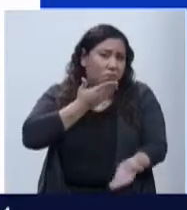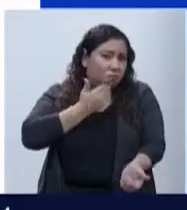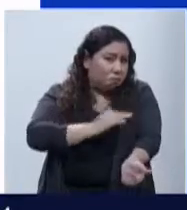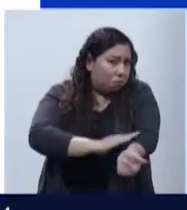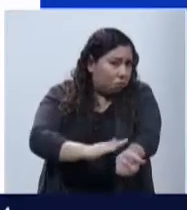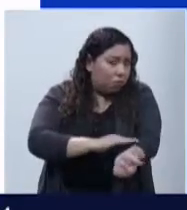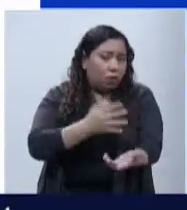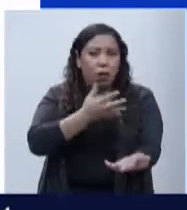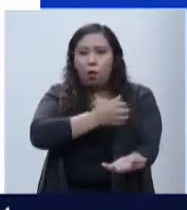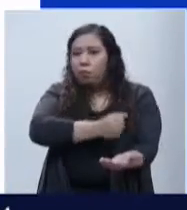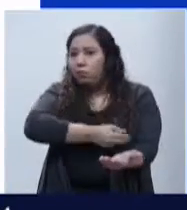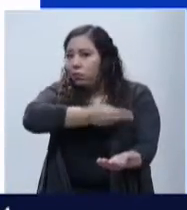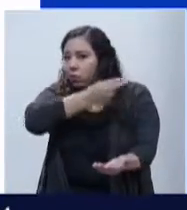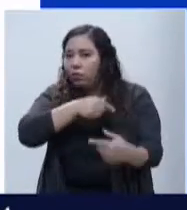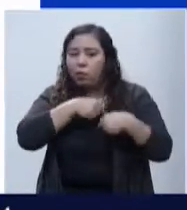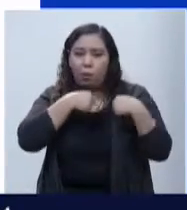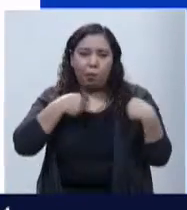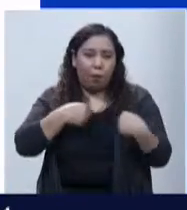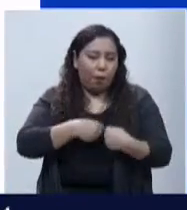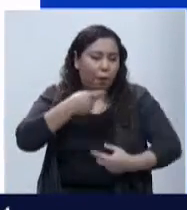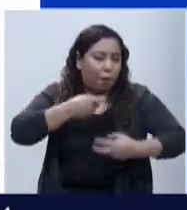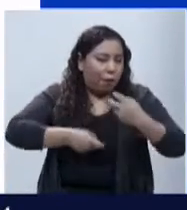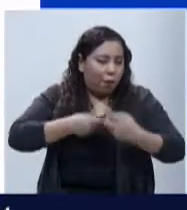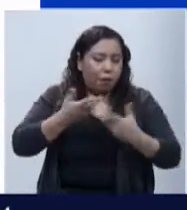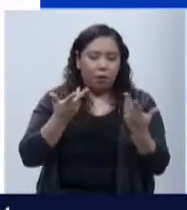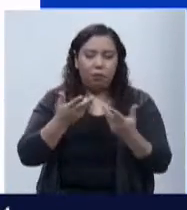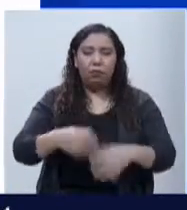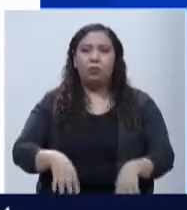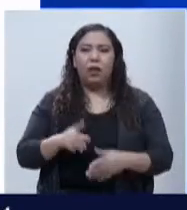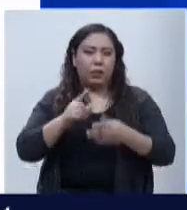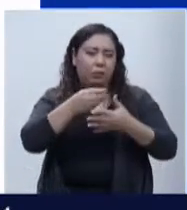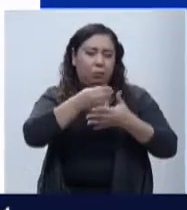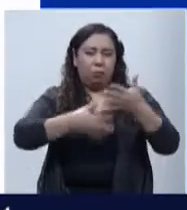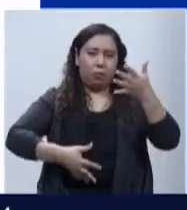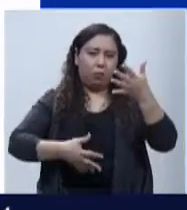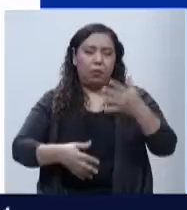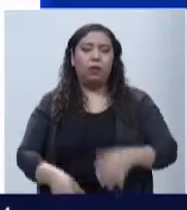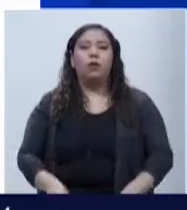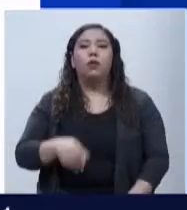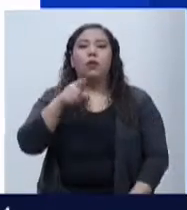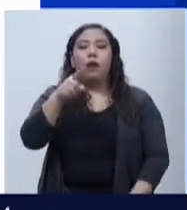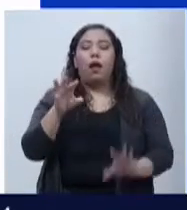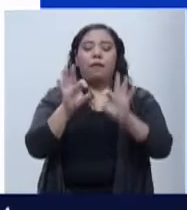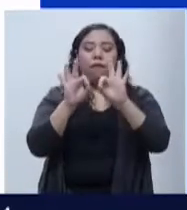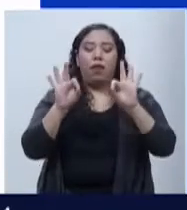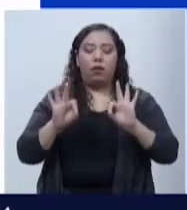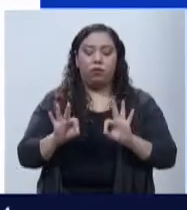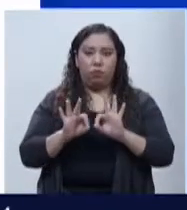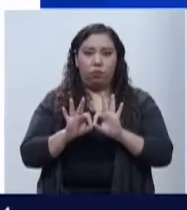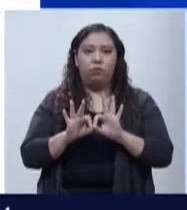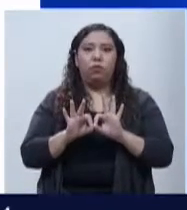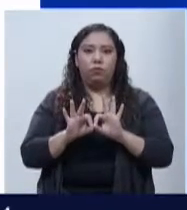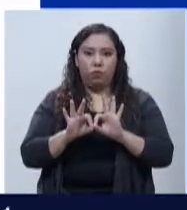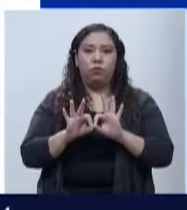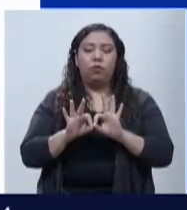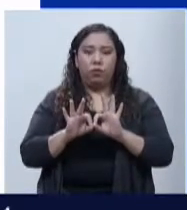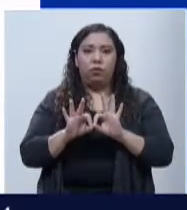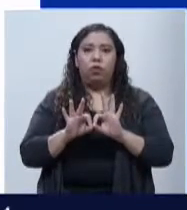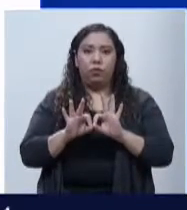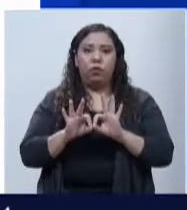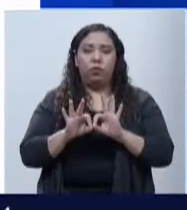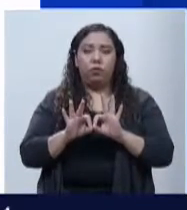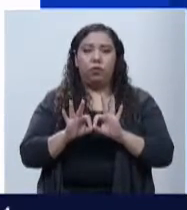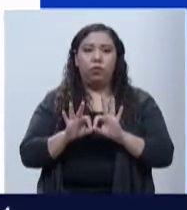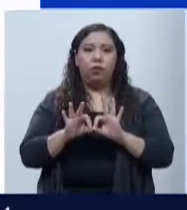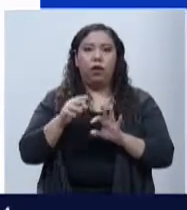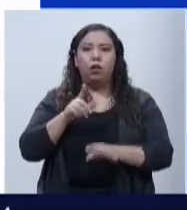en este caso también enfermedad va a ser recibo de servicio público de su residencia y aparte de eso los sitios